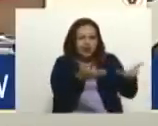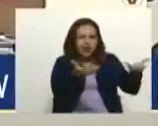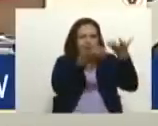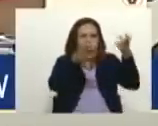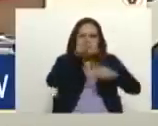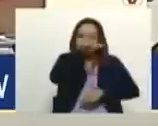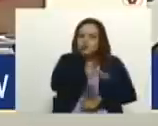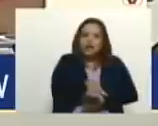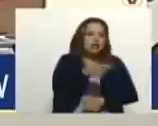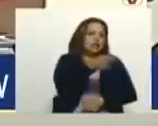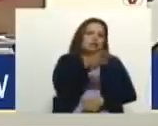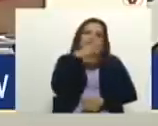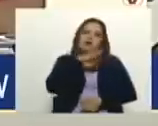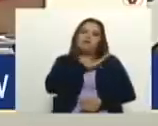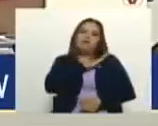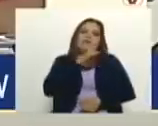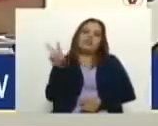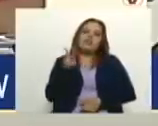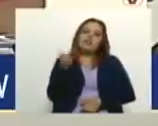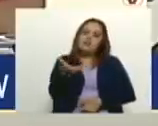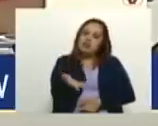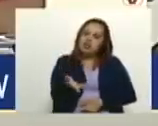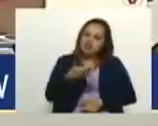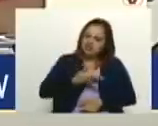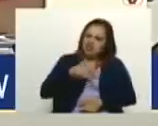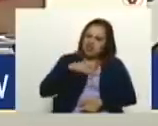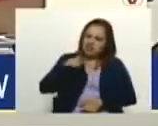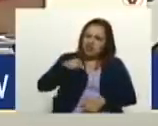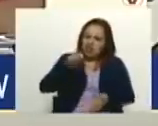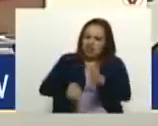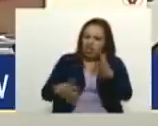es un método de aquí de Venezuela.